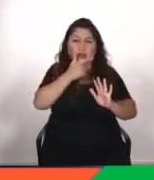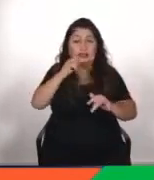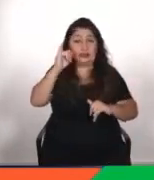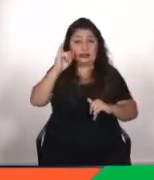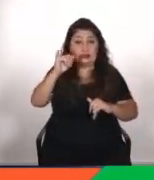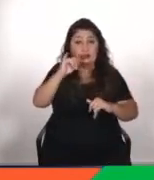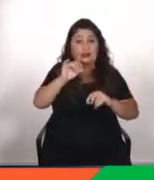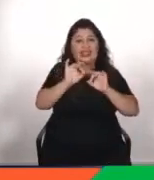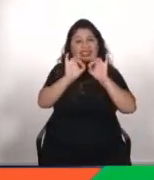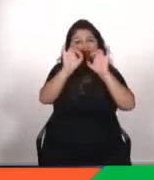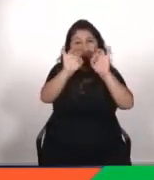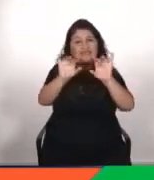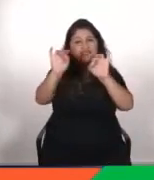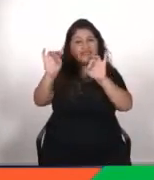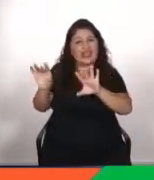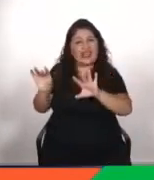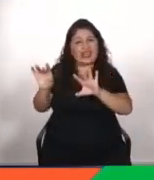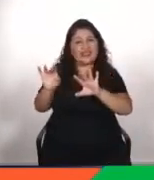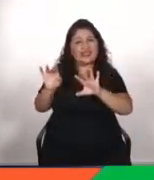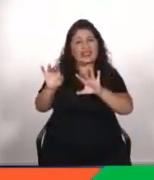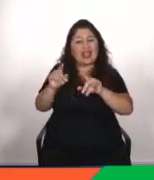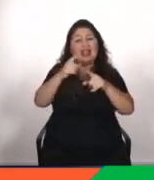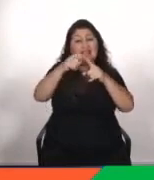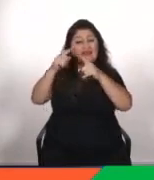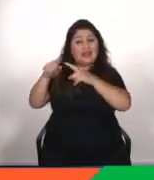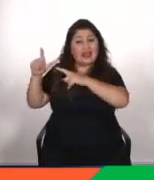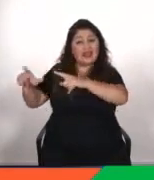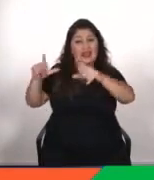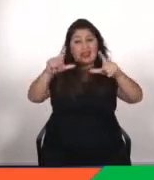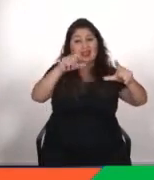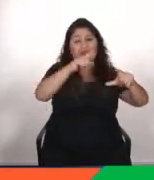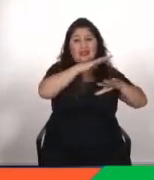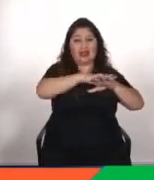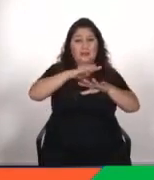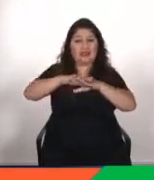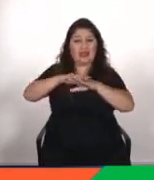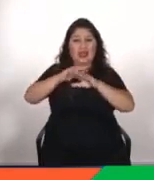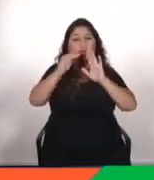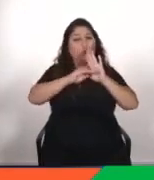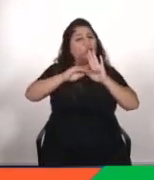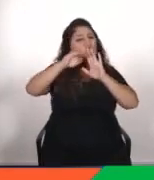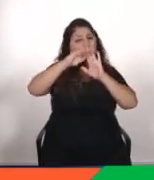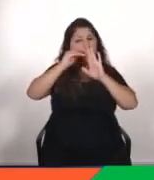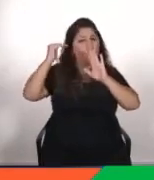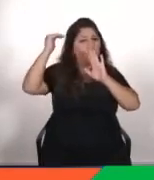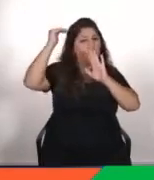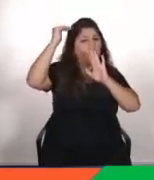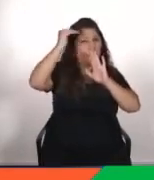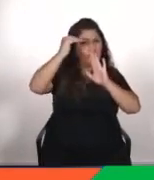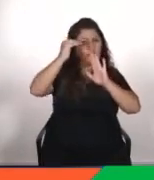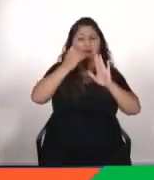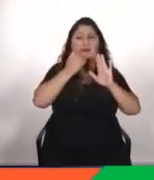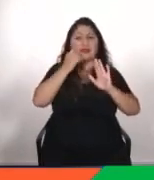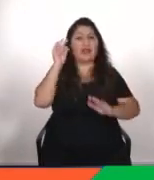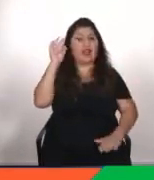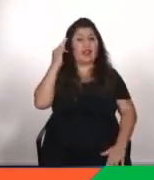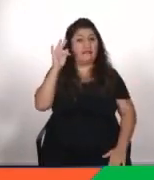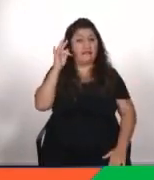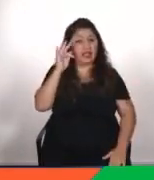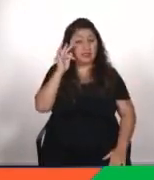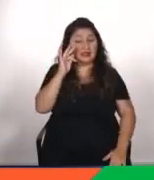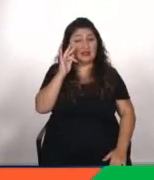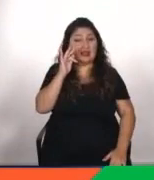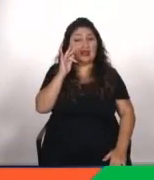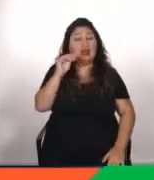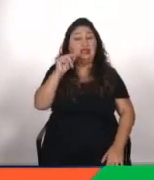resultados entre distintas áreas de las matemáticas a un nivel muy alto y también áreas de la física. A mí, yo creo que, por ejemplo, si la